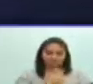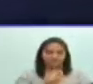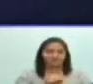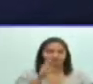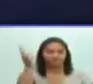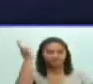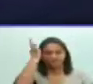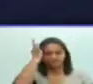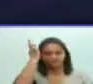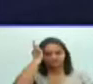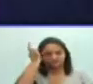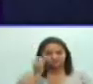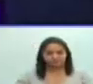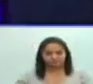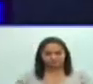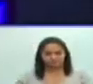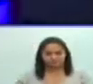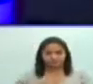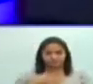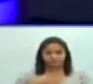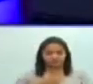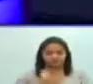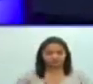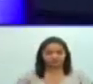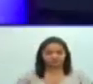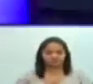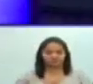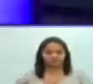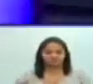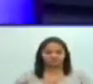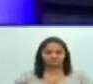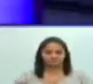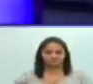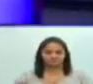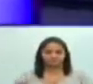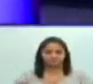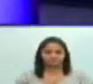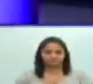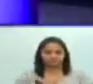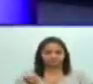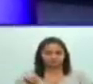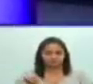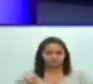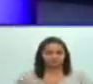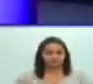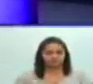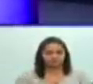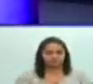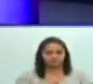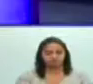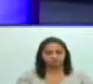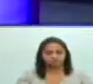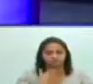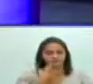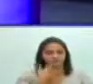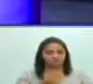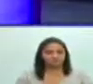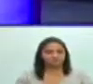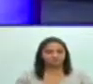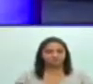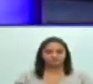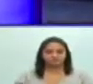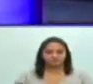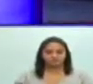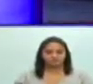y la literatura. Yo soy el profesor Yanquiel y los voy a continuar acompañando con mucho placer. Ya comenzamos